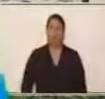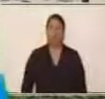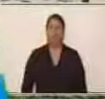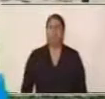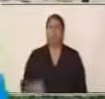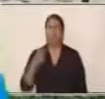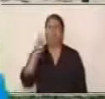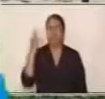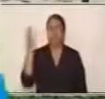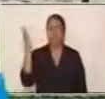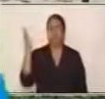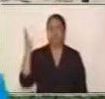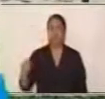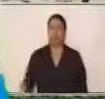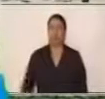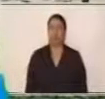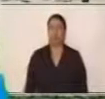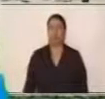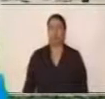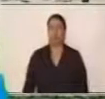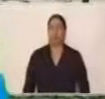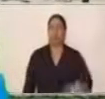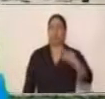abertura. Ángulo